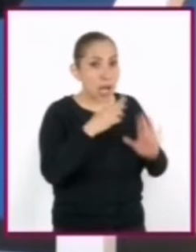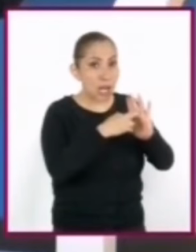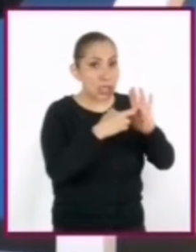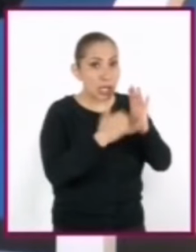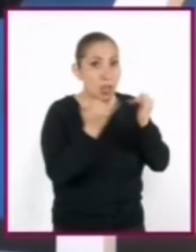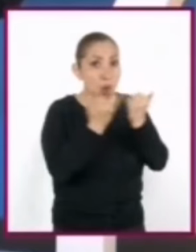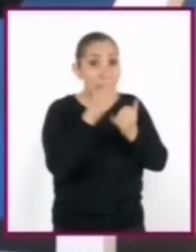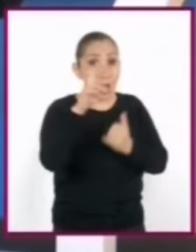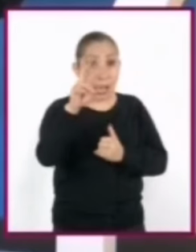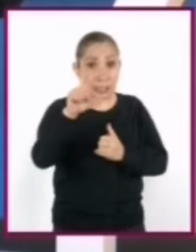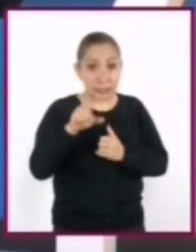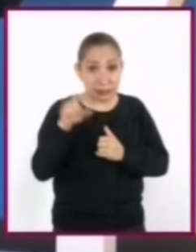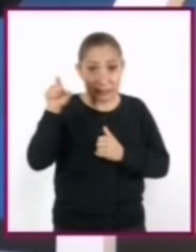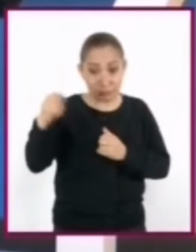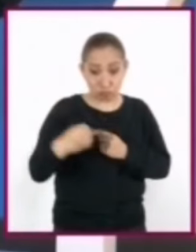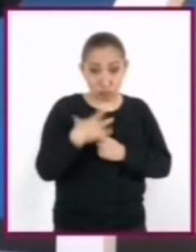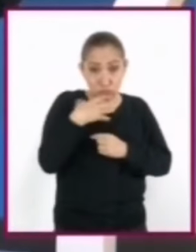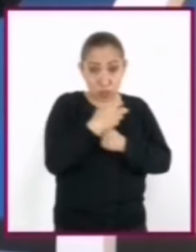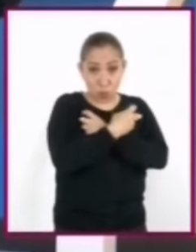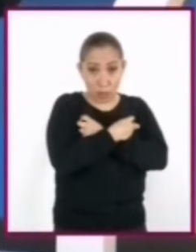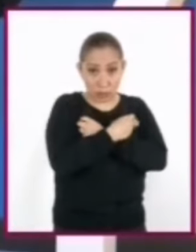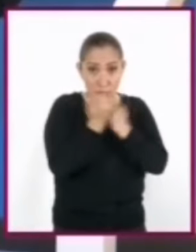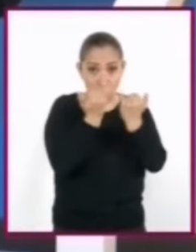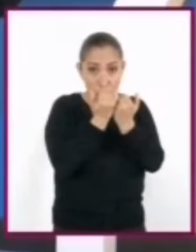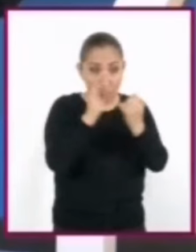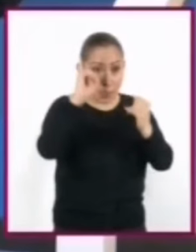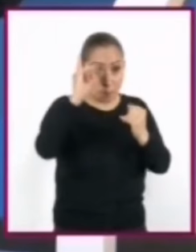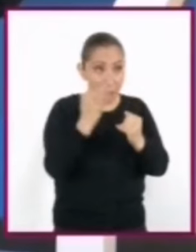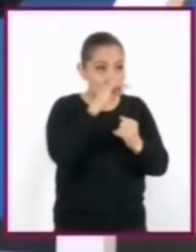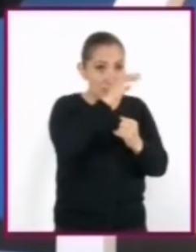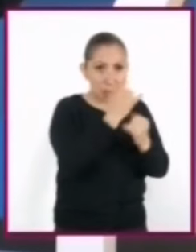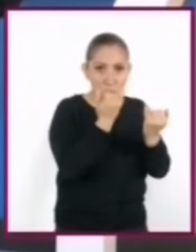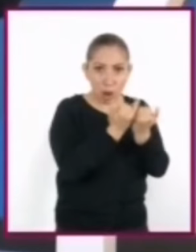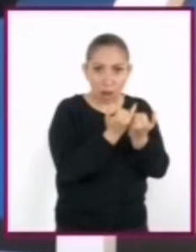que los rayos X, aunque ambos proyecten una imagen?